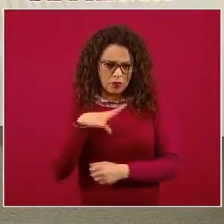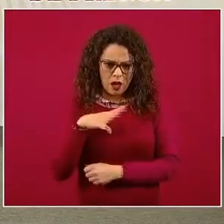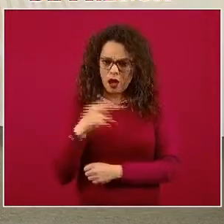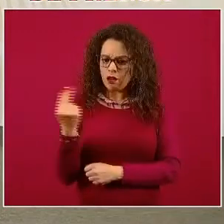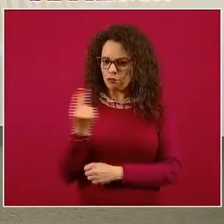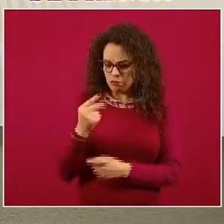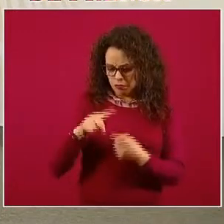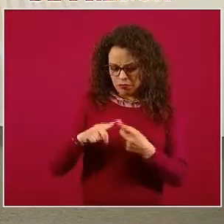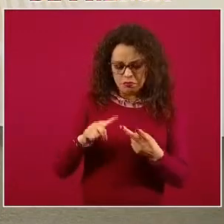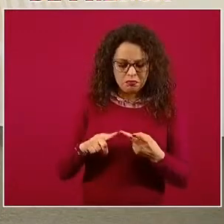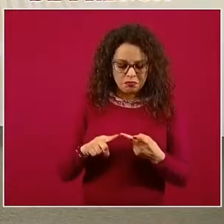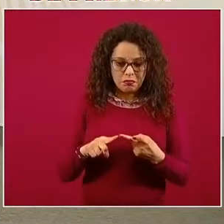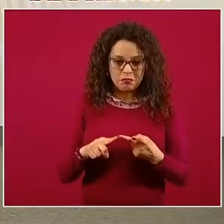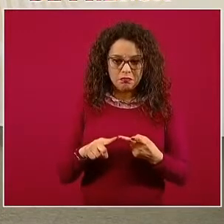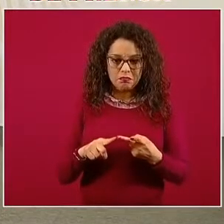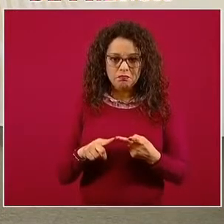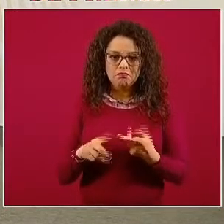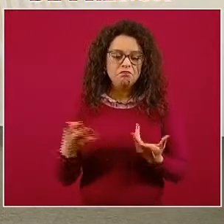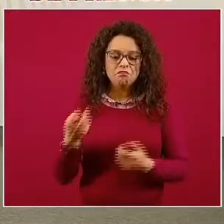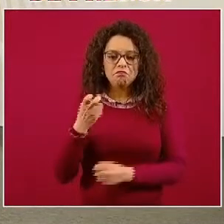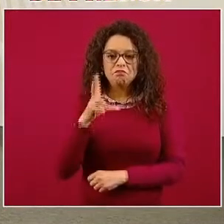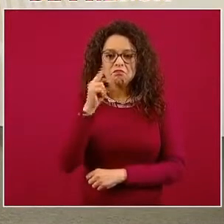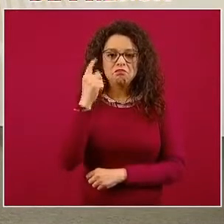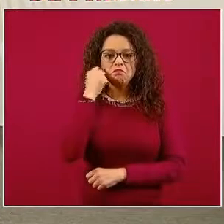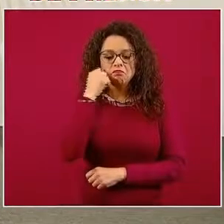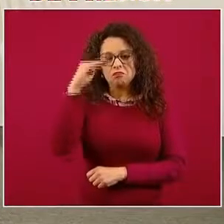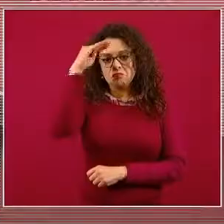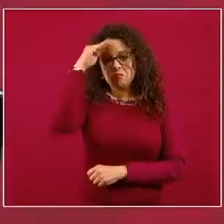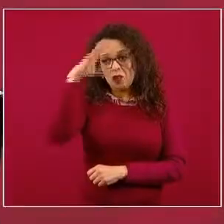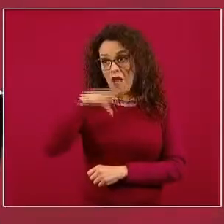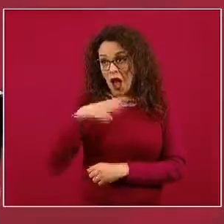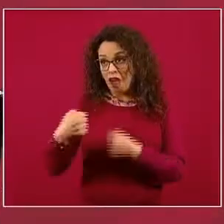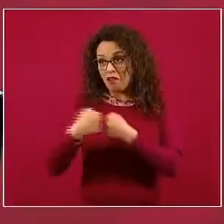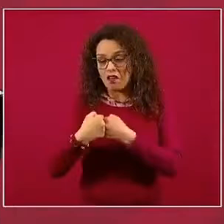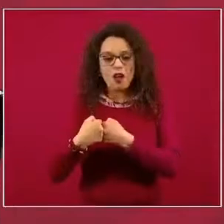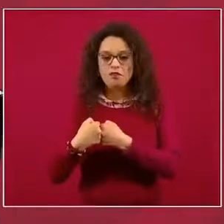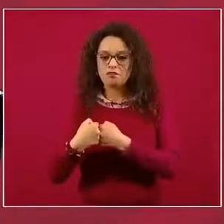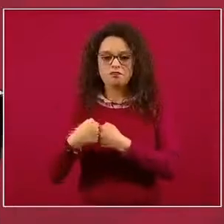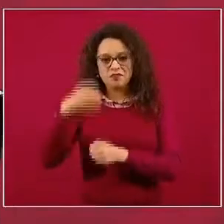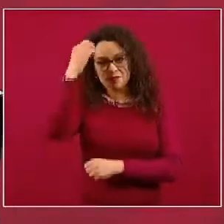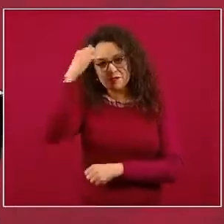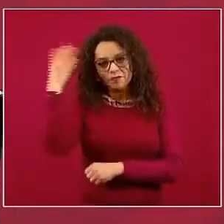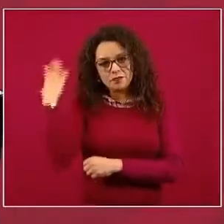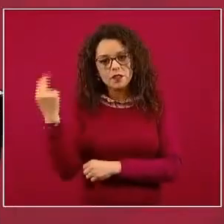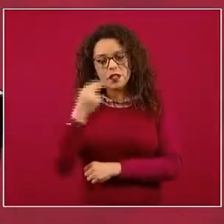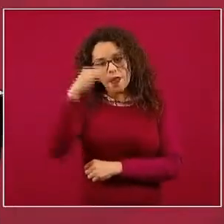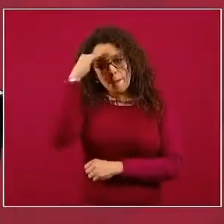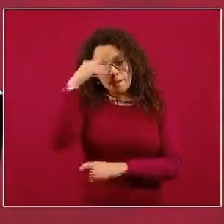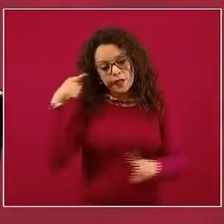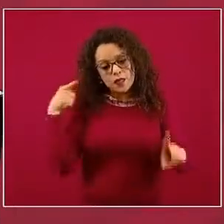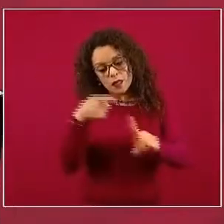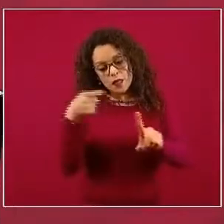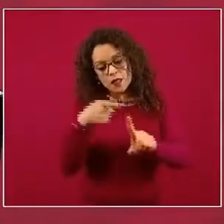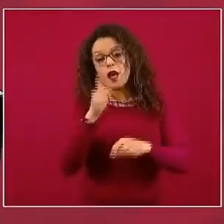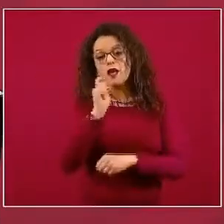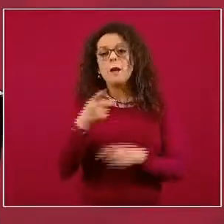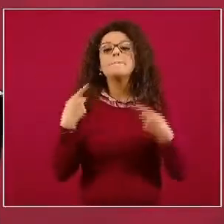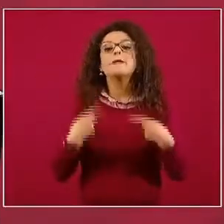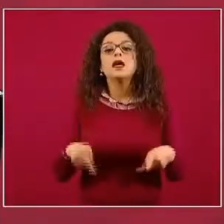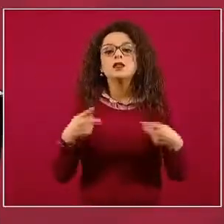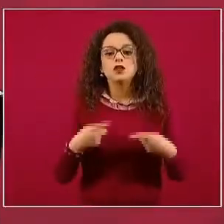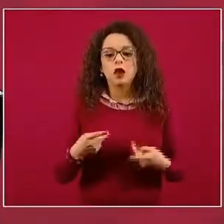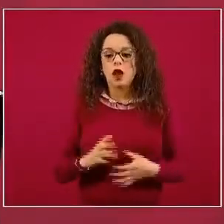es hasta cierto punto intrascendente pensar en las fronteras. Hay que pensar en las personas y trabajar